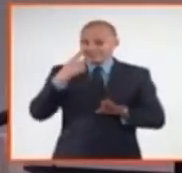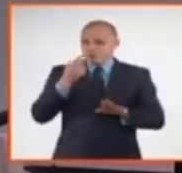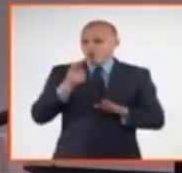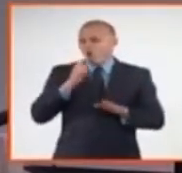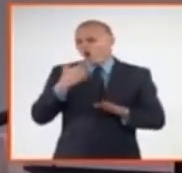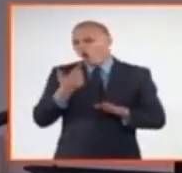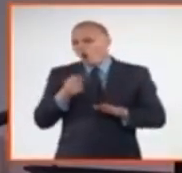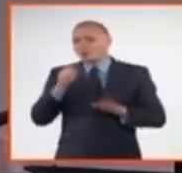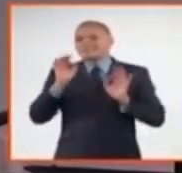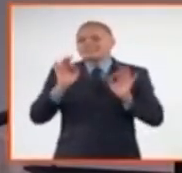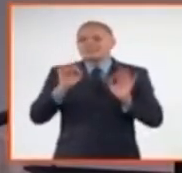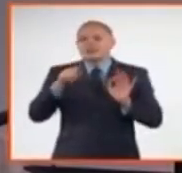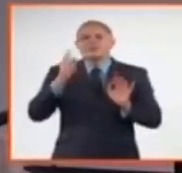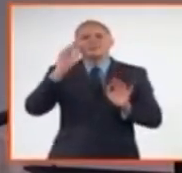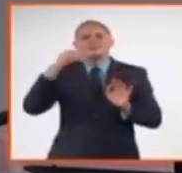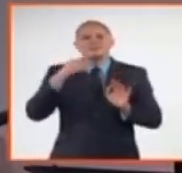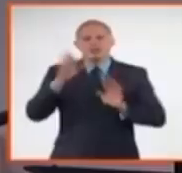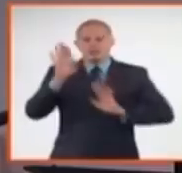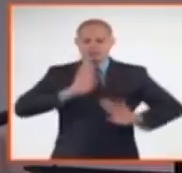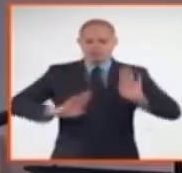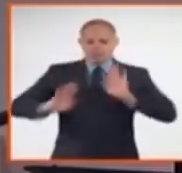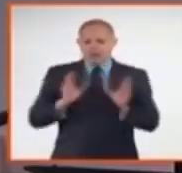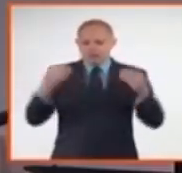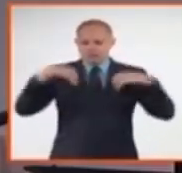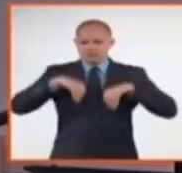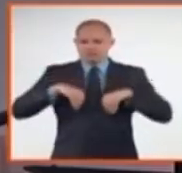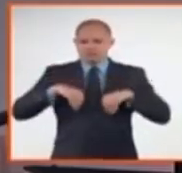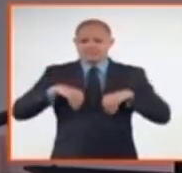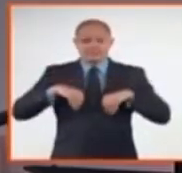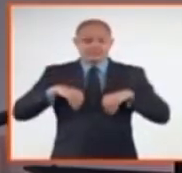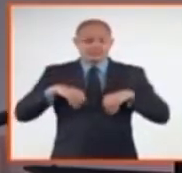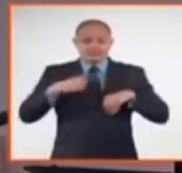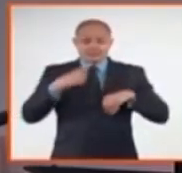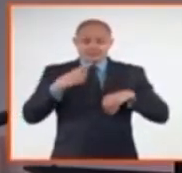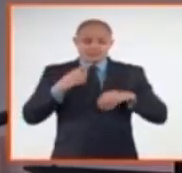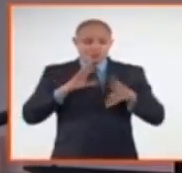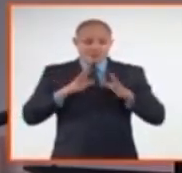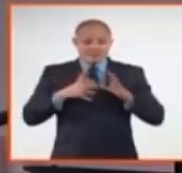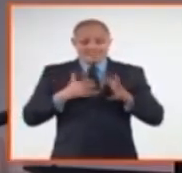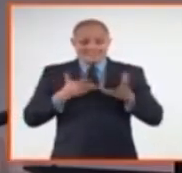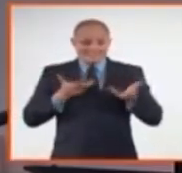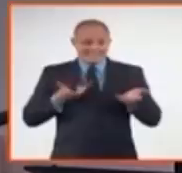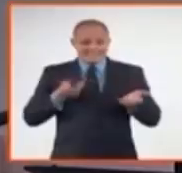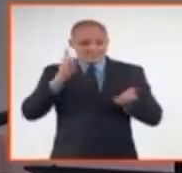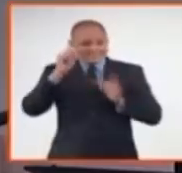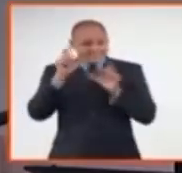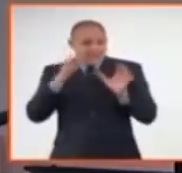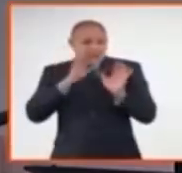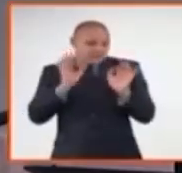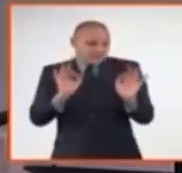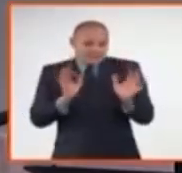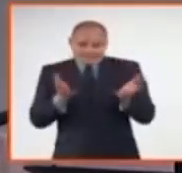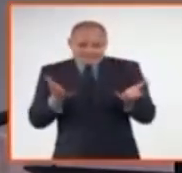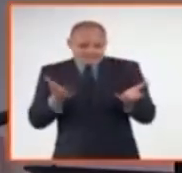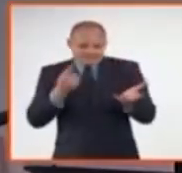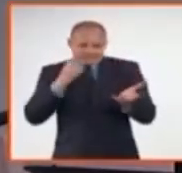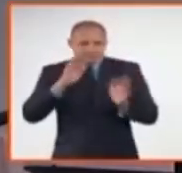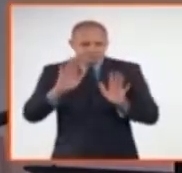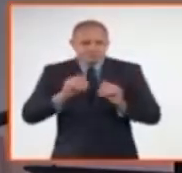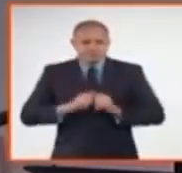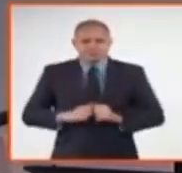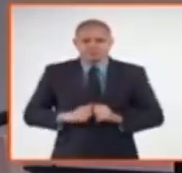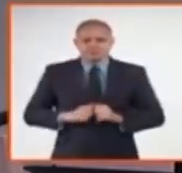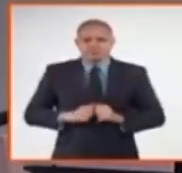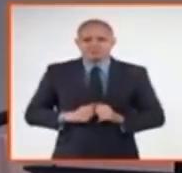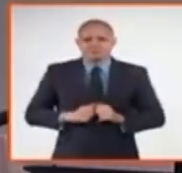ceja y jeje no quiero ser muy técnica pero bueno yo creo que esos términos lo podemos entender o sea cuando nos medimos la respuesta inmune